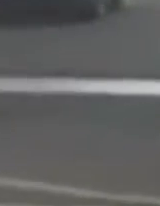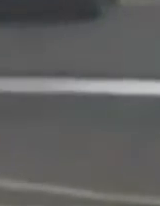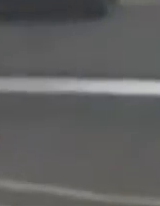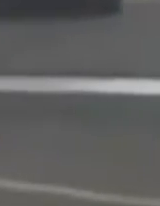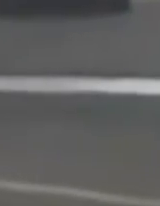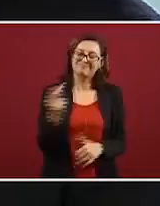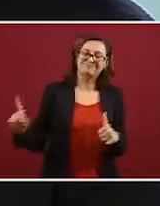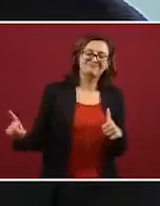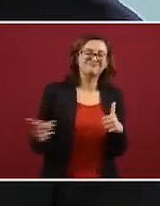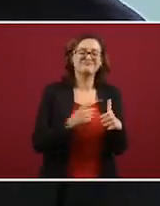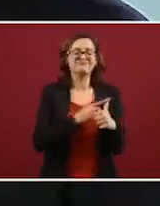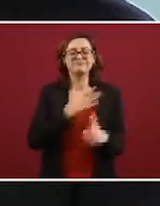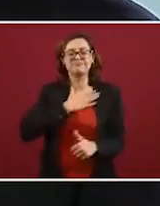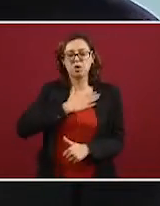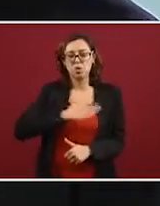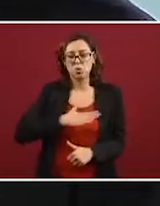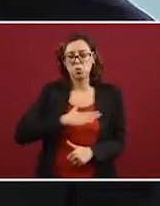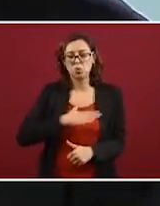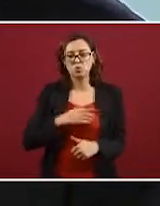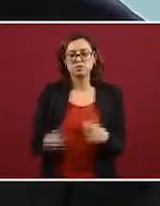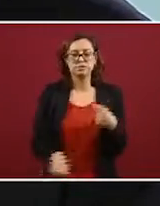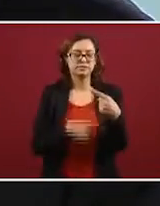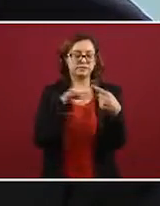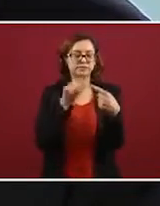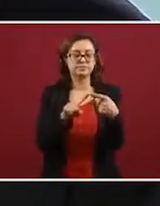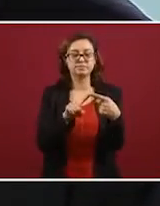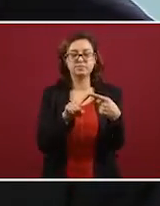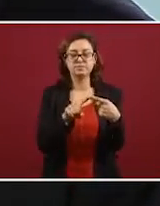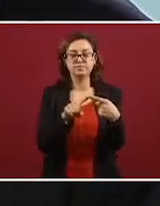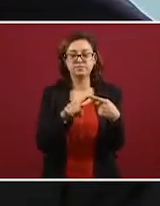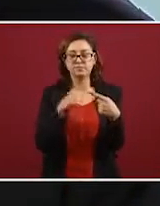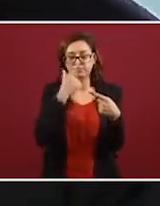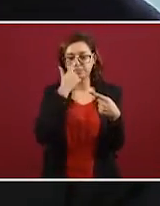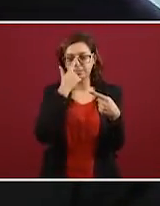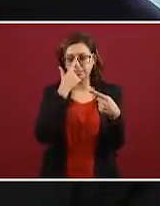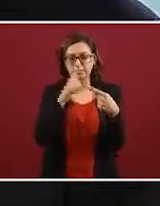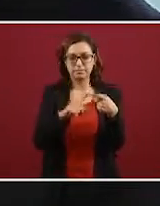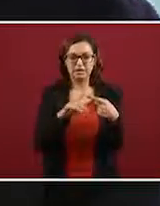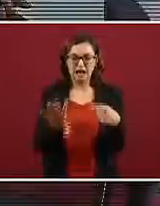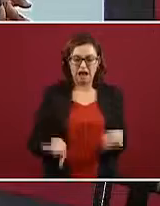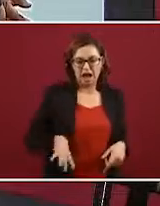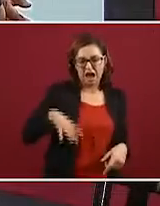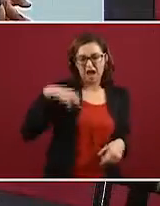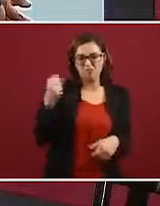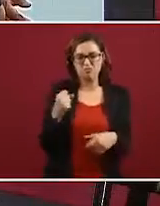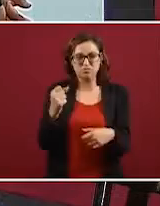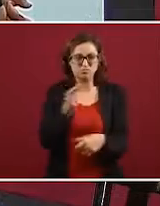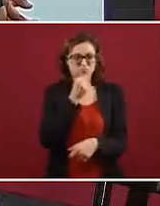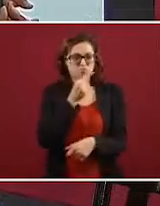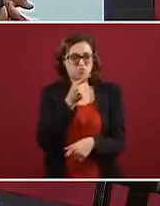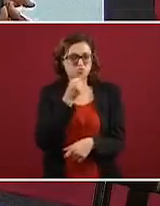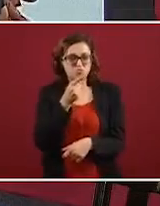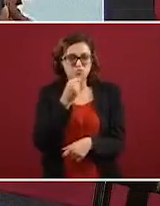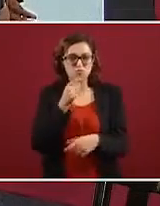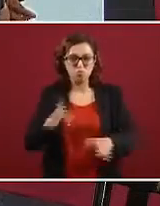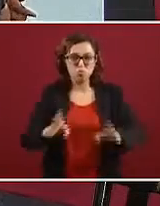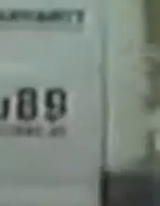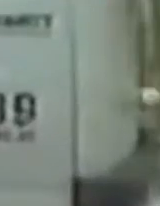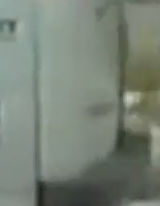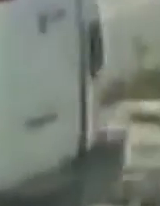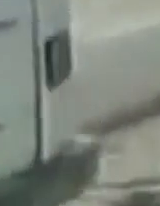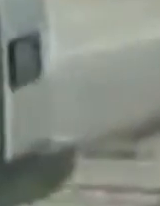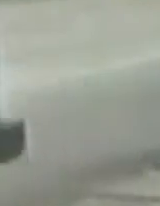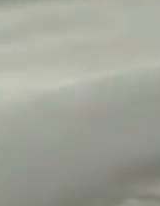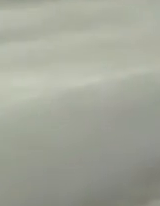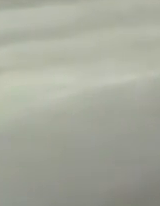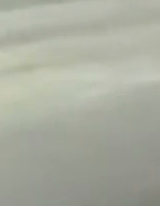infraestructura tecnológica e información con plataforma méxico a fin de que el gobierno puede usarla para combatir el crimen luego el secretario de